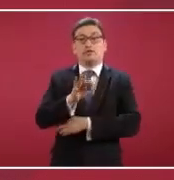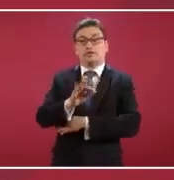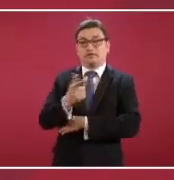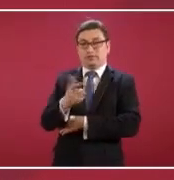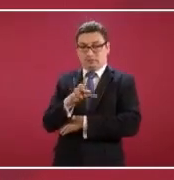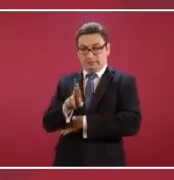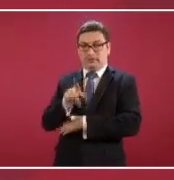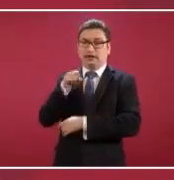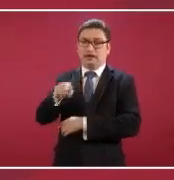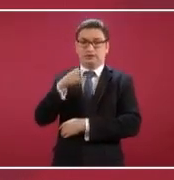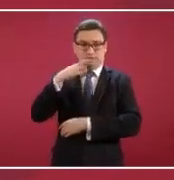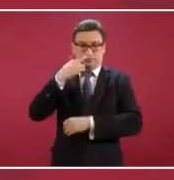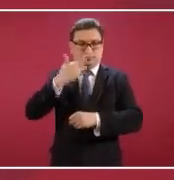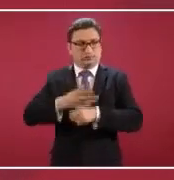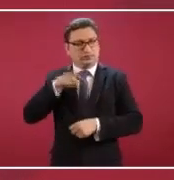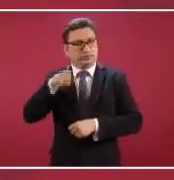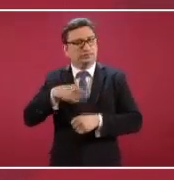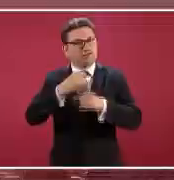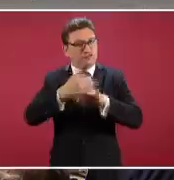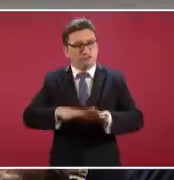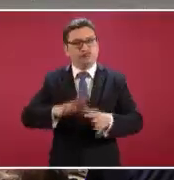informarlo, dar el detalle.